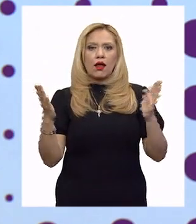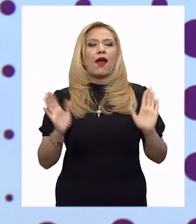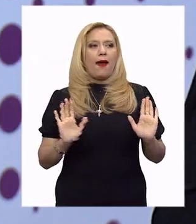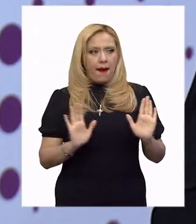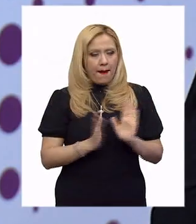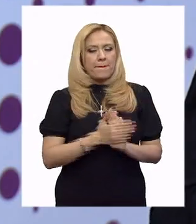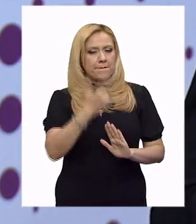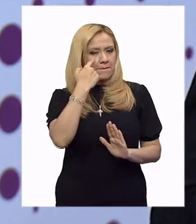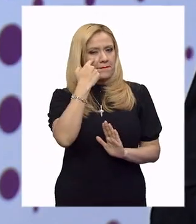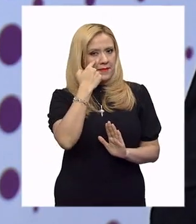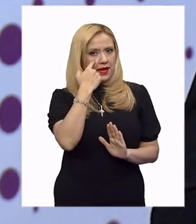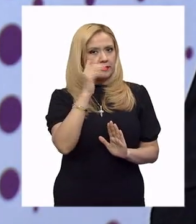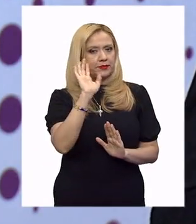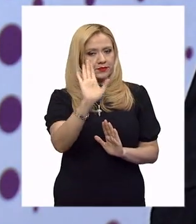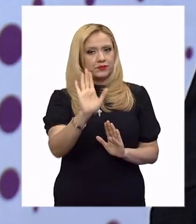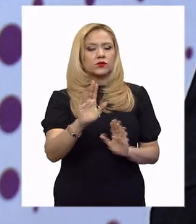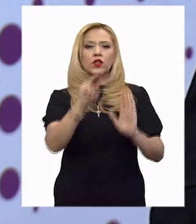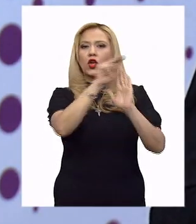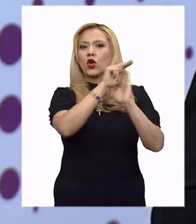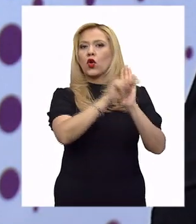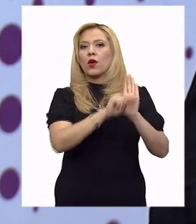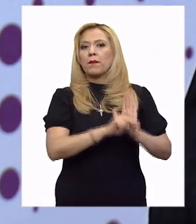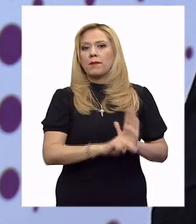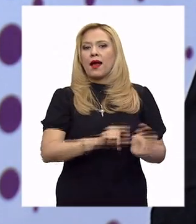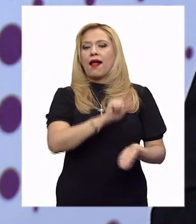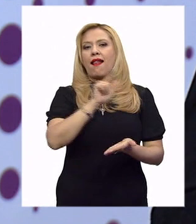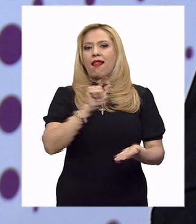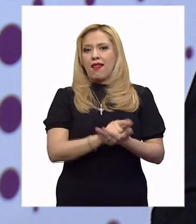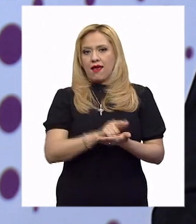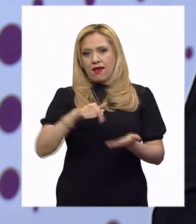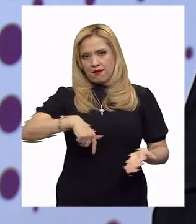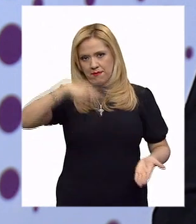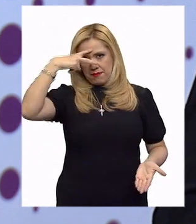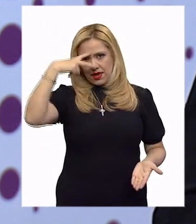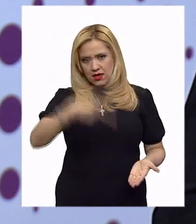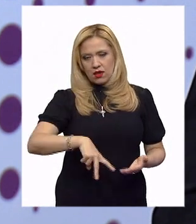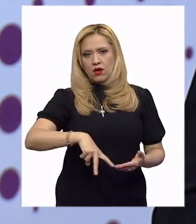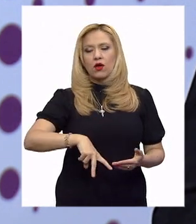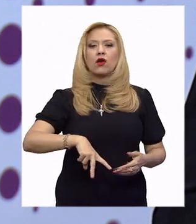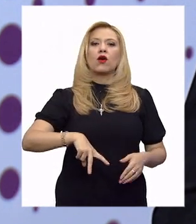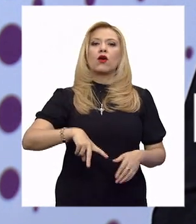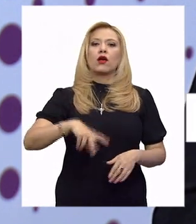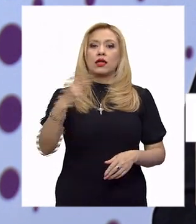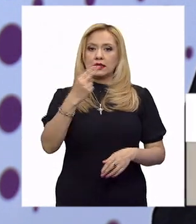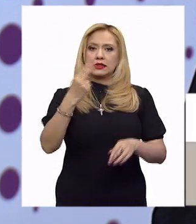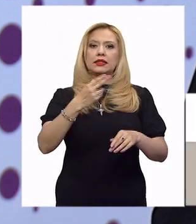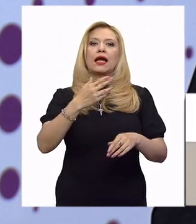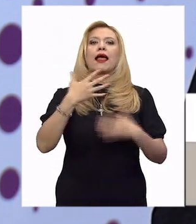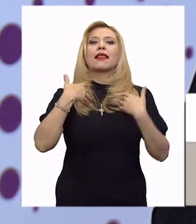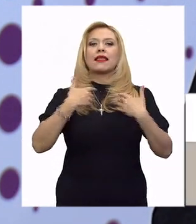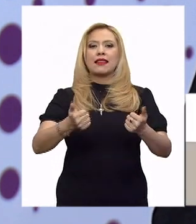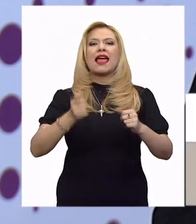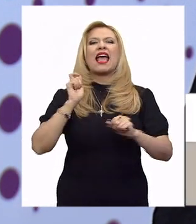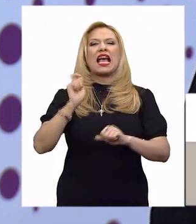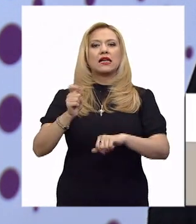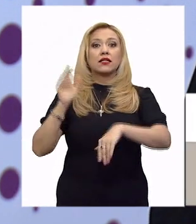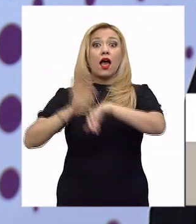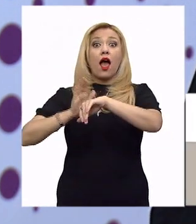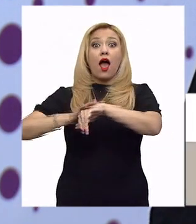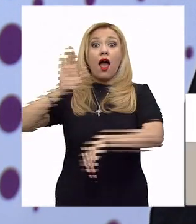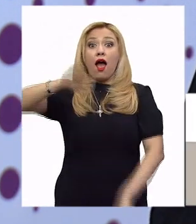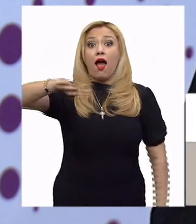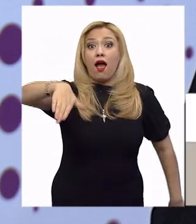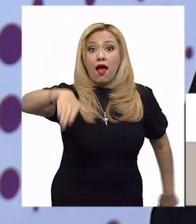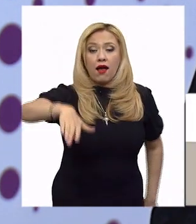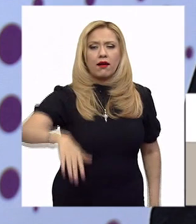justo desde la perspectiva de una normatividad jurídica como la de México, diferenciar justo qué es un alertador o alertadora y lo que es